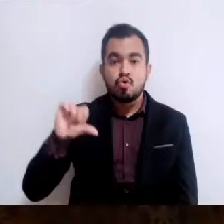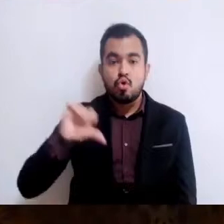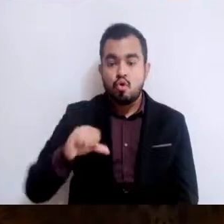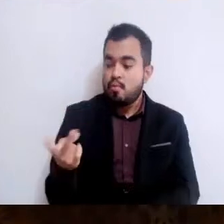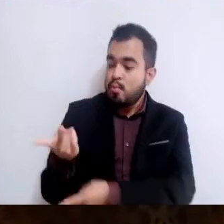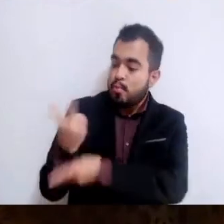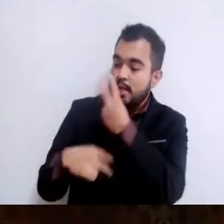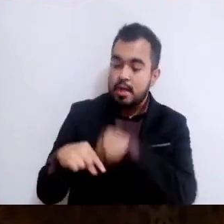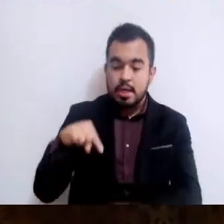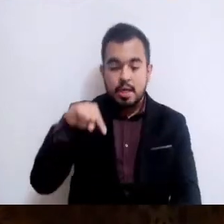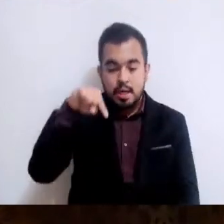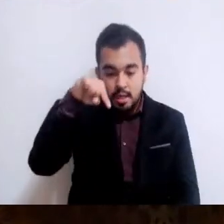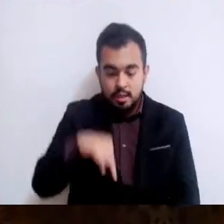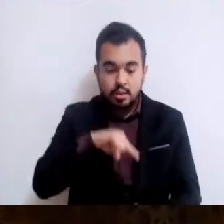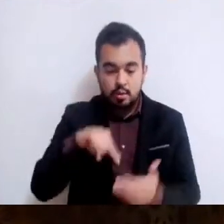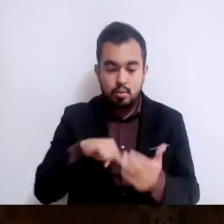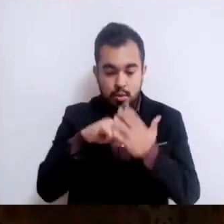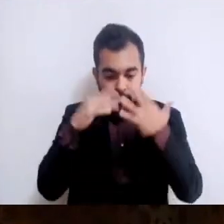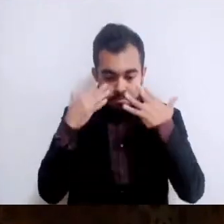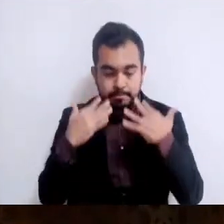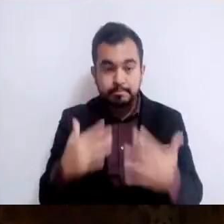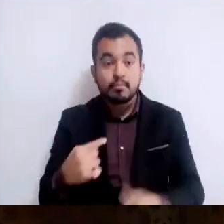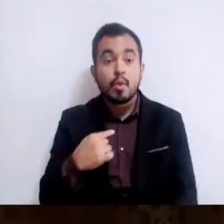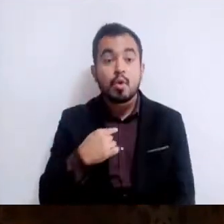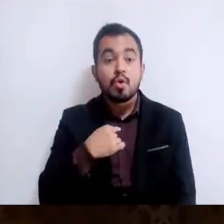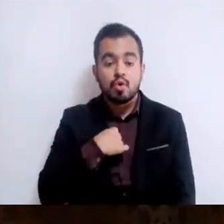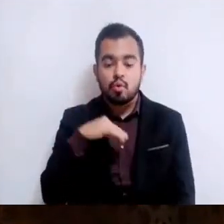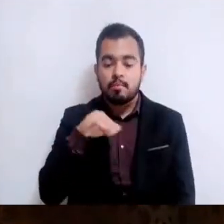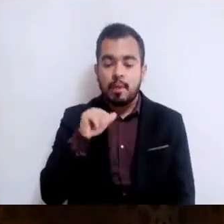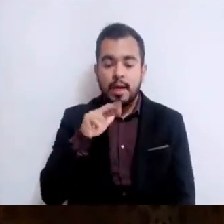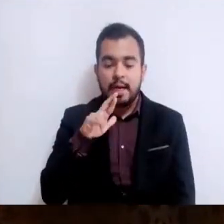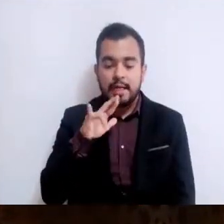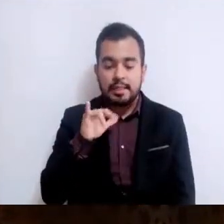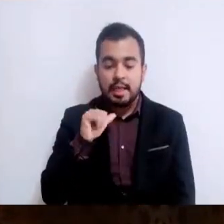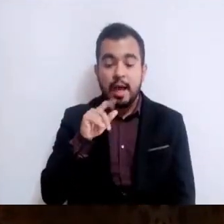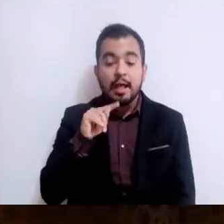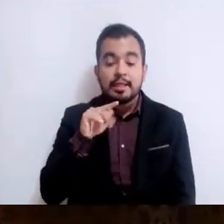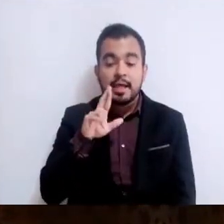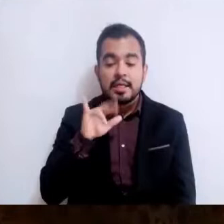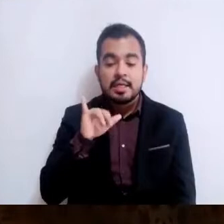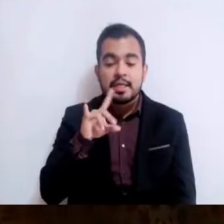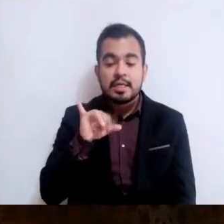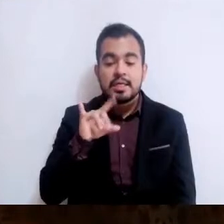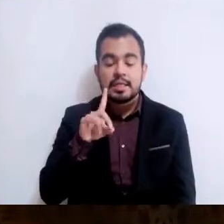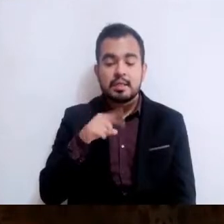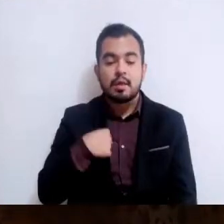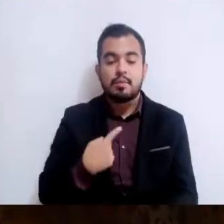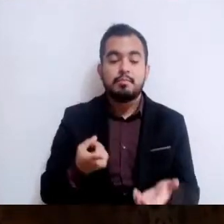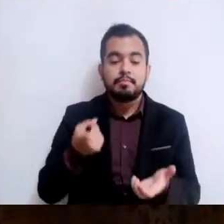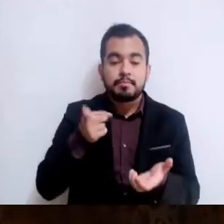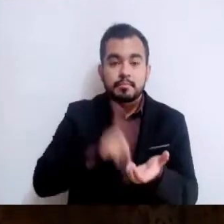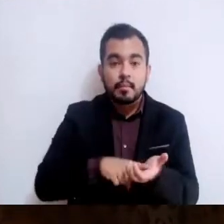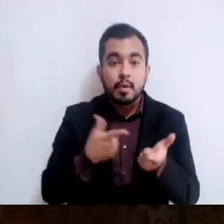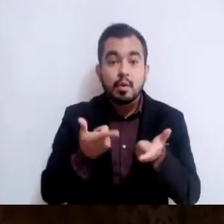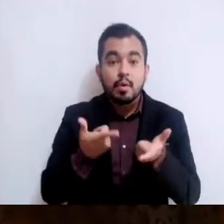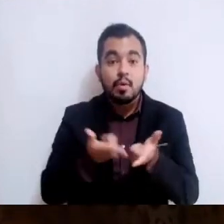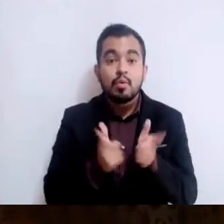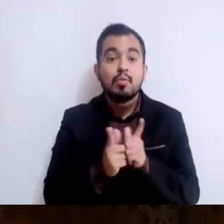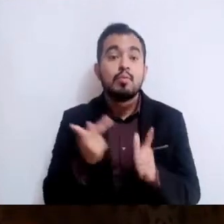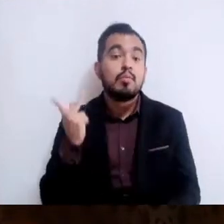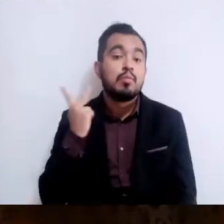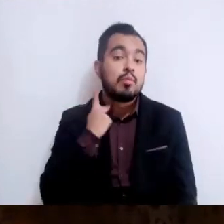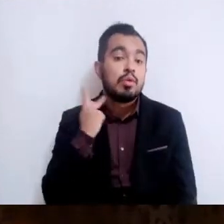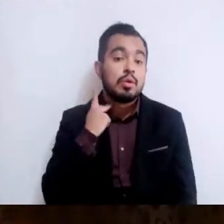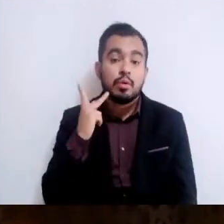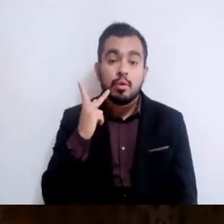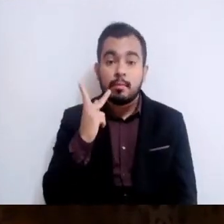recinto. Su servidora María Trinidad Franco Arpero, integrante del grupo parlamentario del Partido del Trabajo